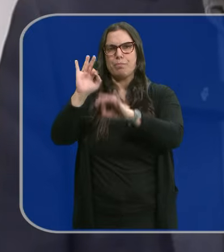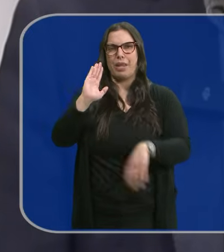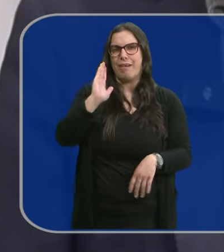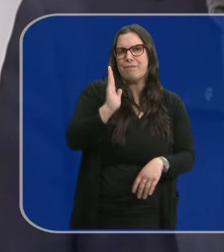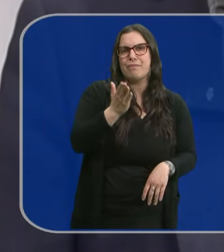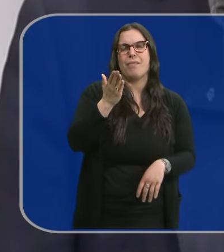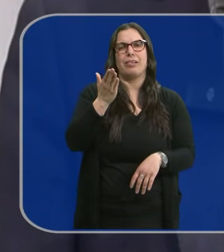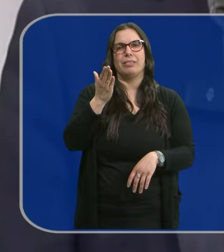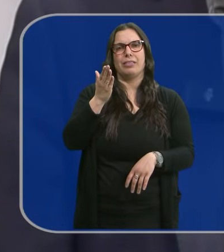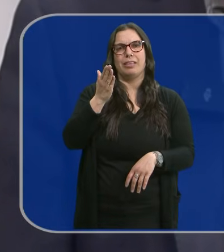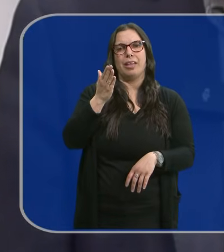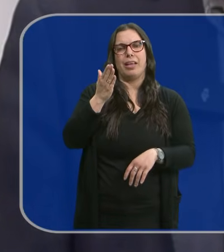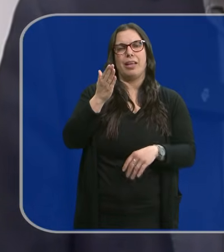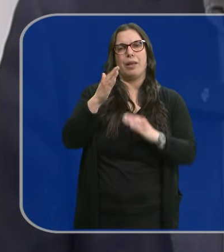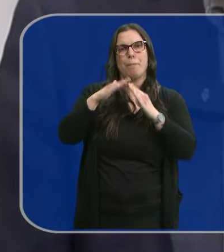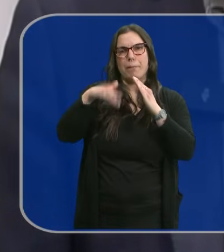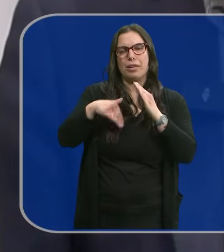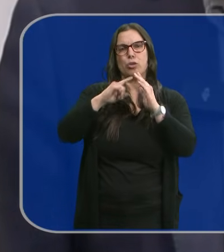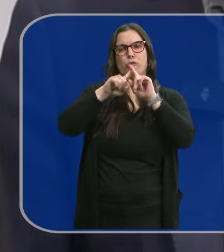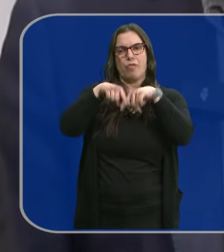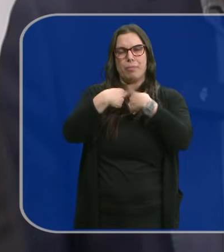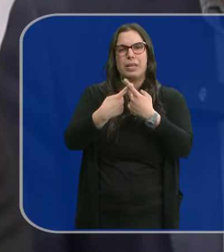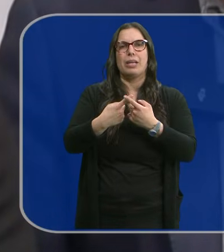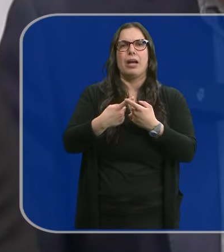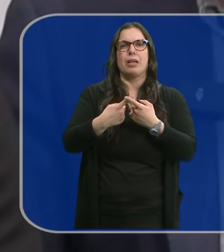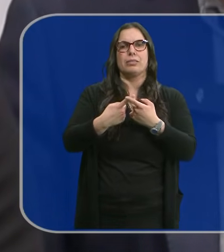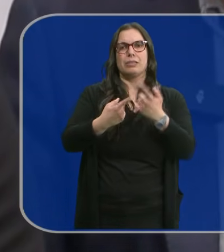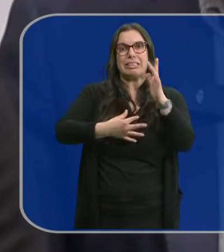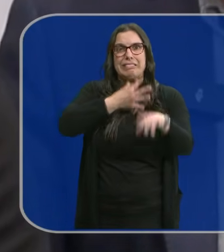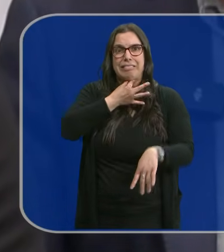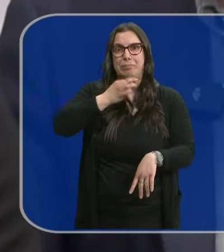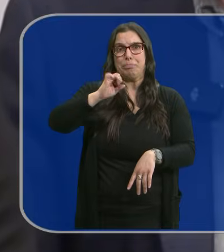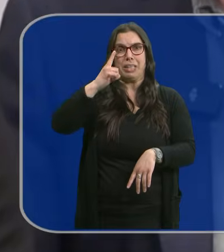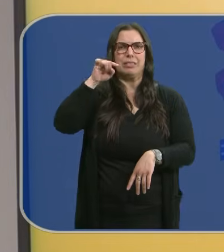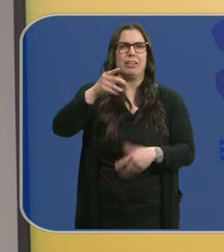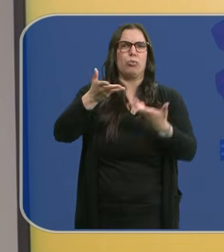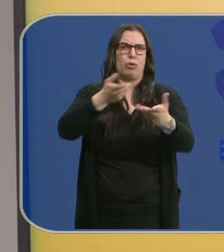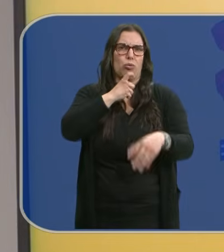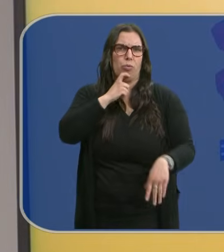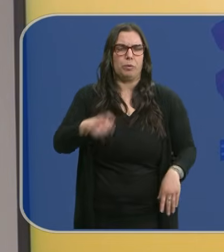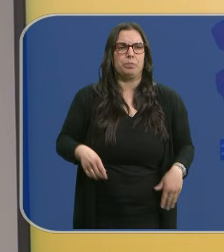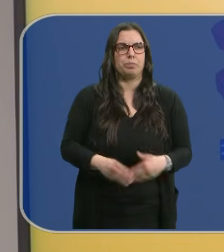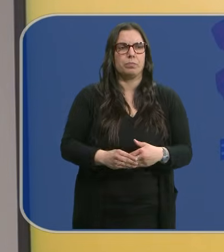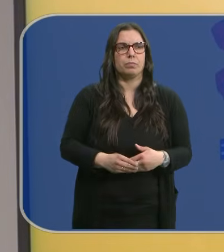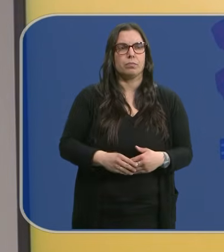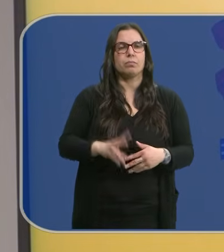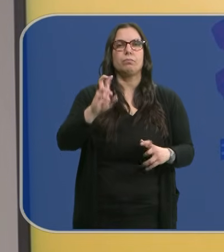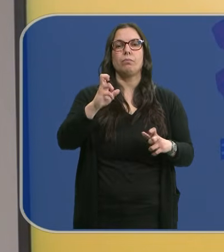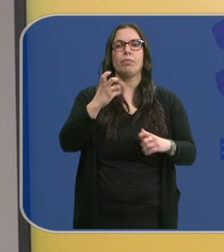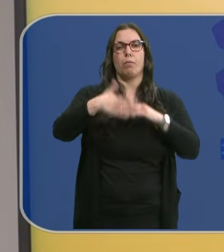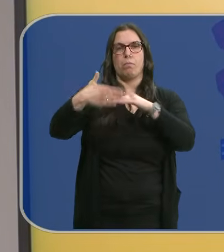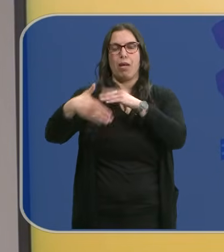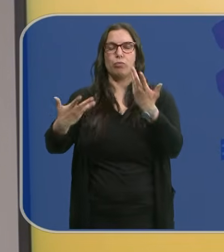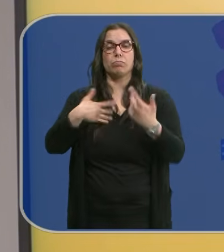afecte a aquellas familias, a aquellas personas que no pueden llegar a final de mes. En cuanto a los tiempos, señalar que ahora mismo